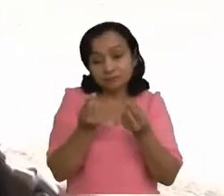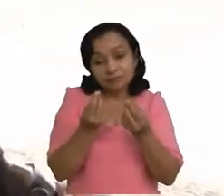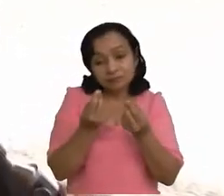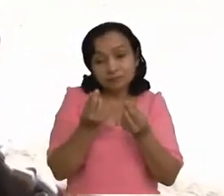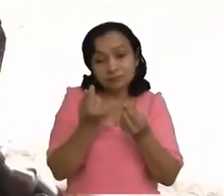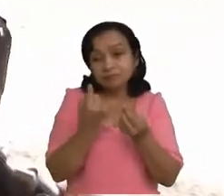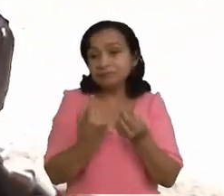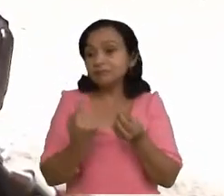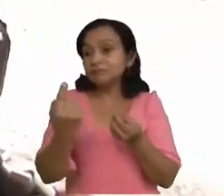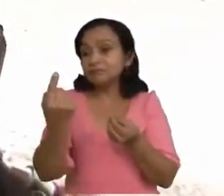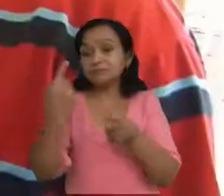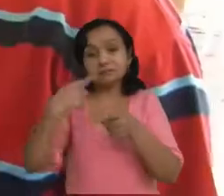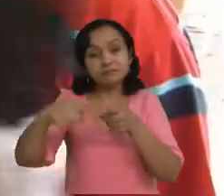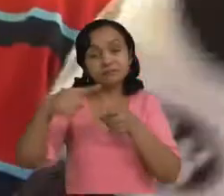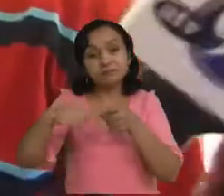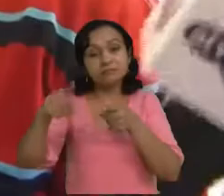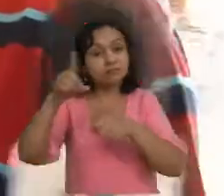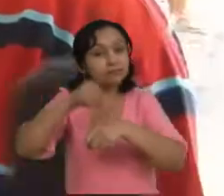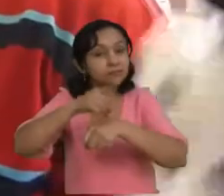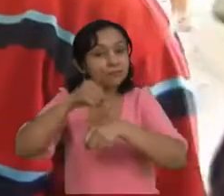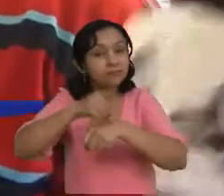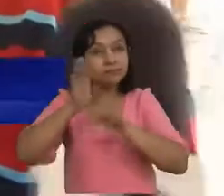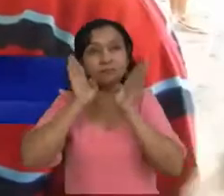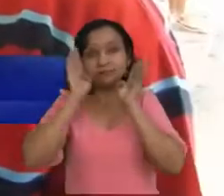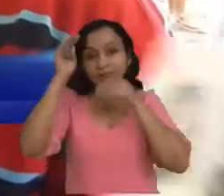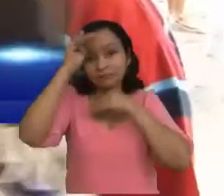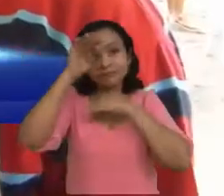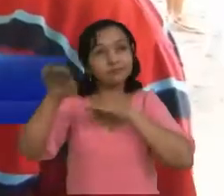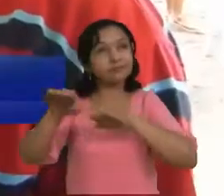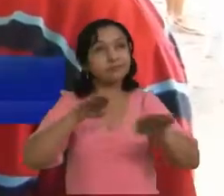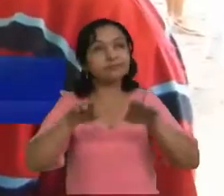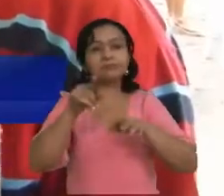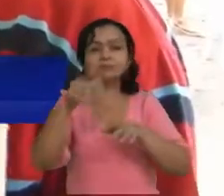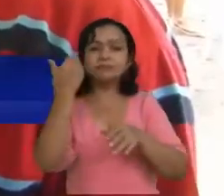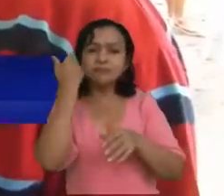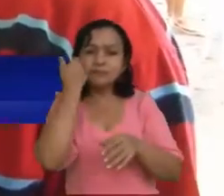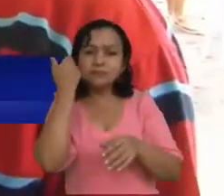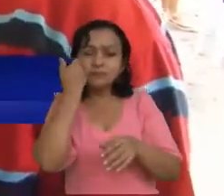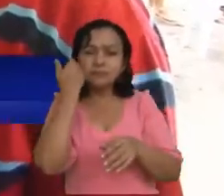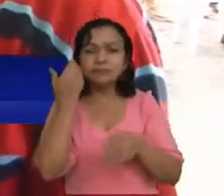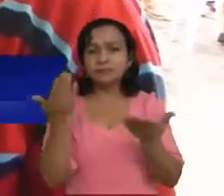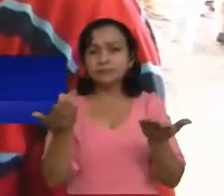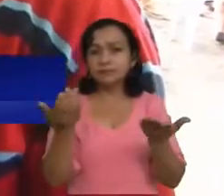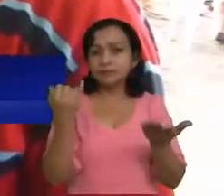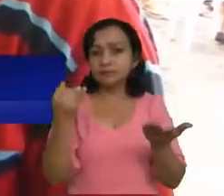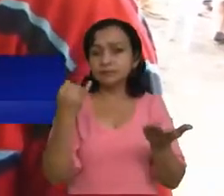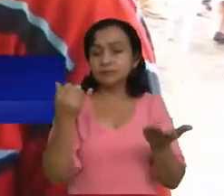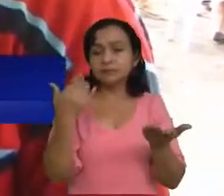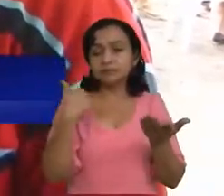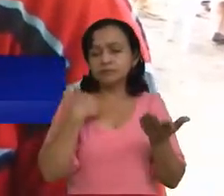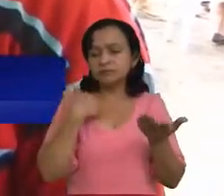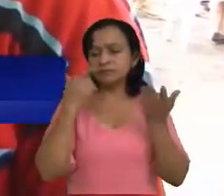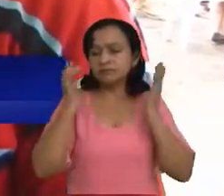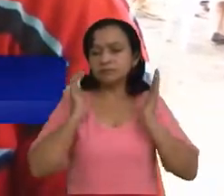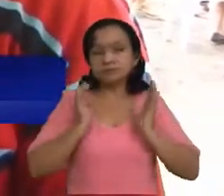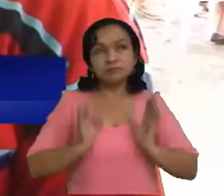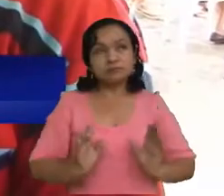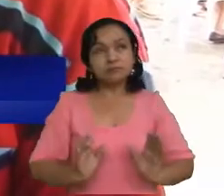ir a pagar una consulta. ¿En el caso usted viene por algún padecimiento específico? Sí, los padecimientos